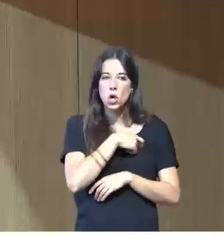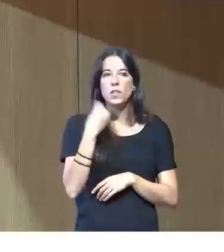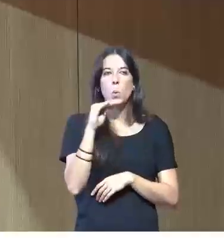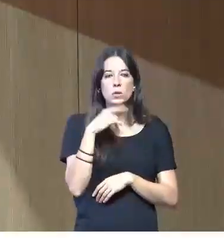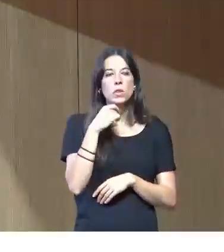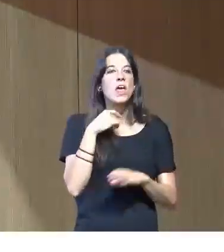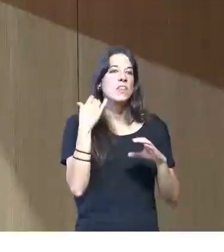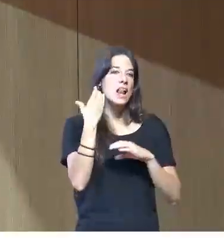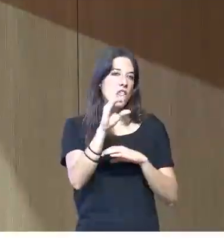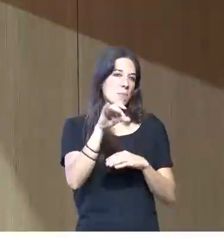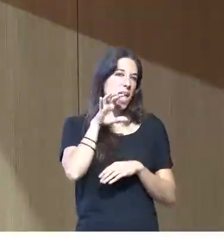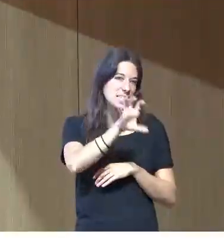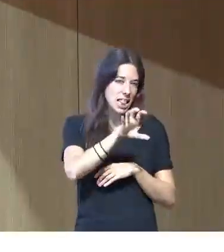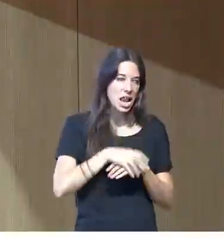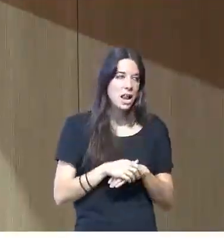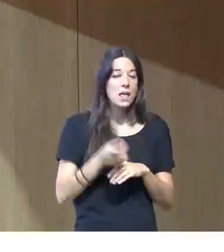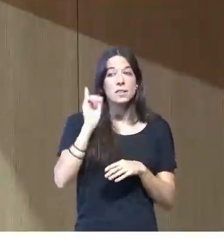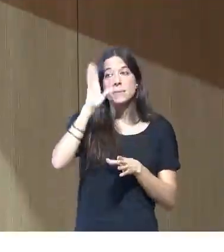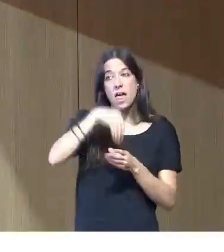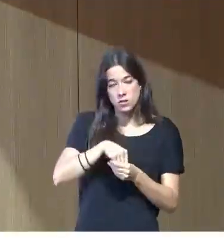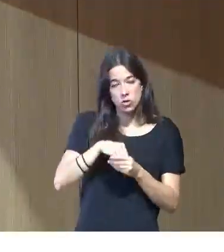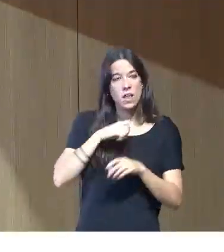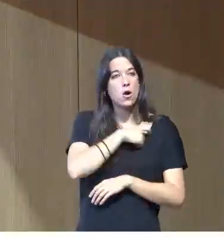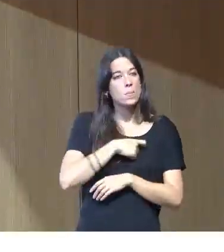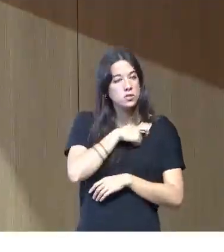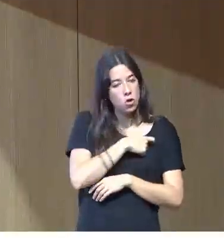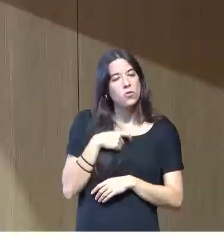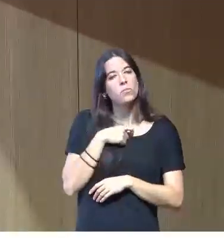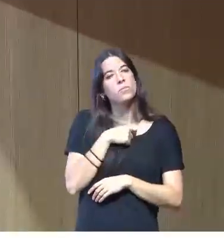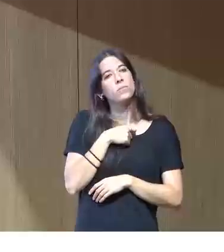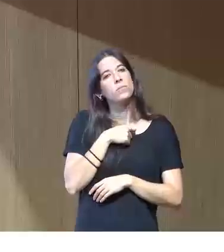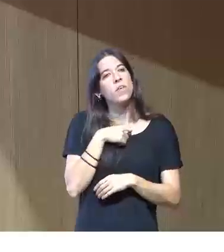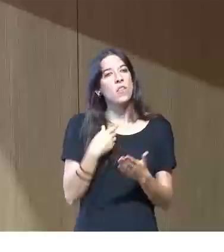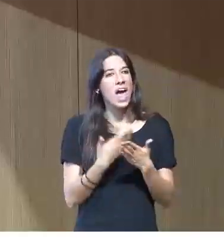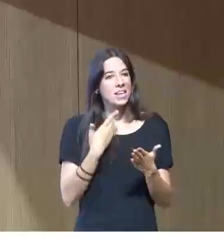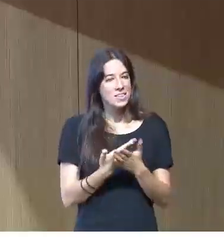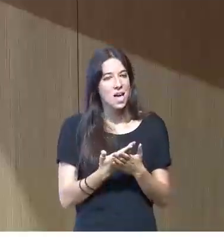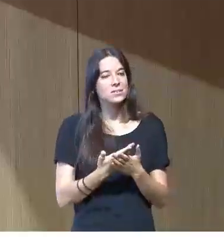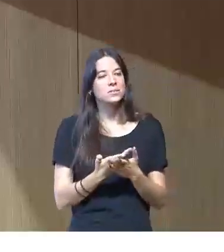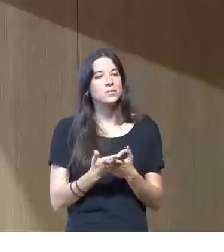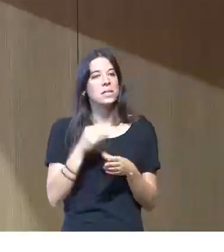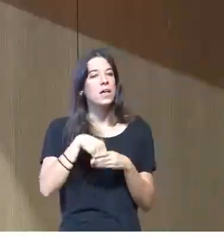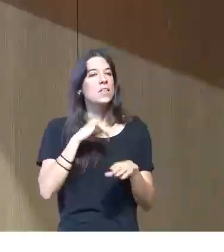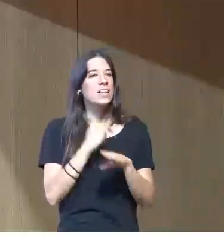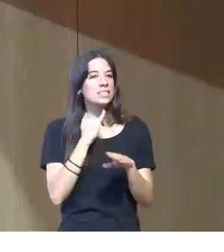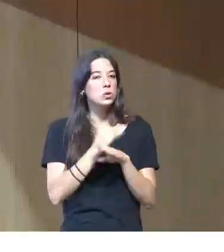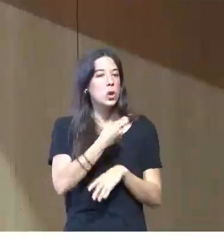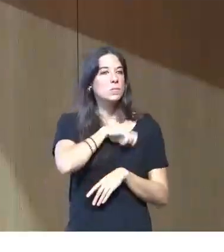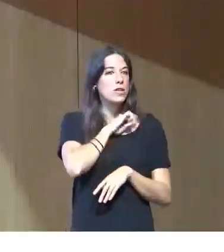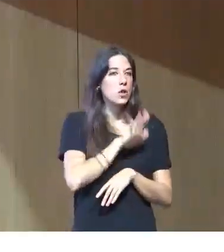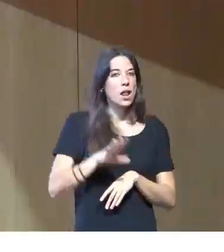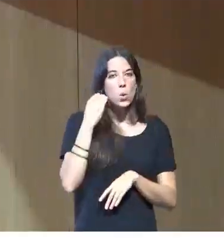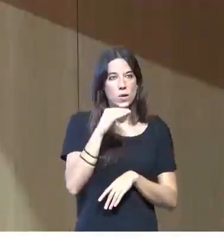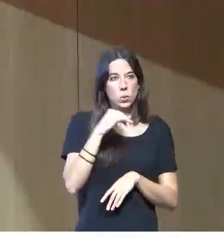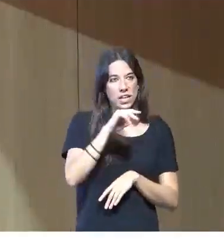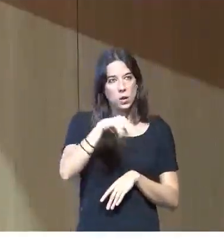Estatal que forma parte también de la comisión de garantías del instituto español de la juventud